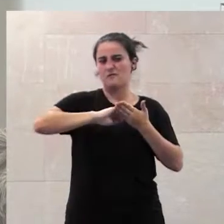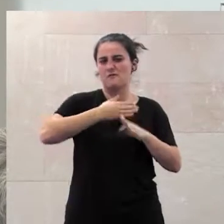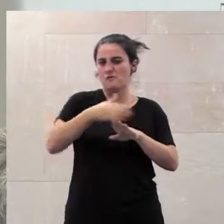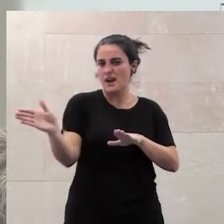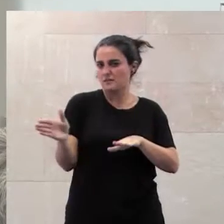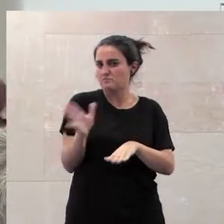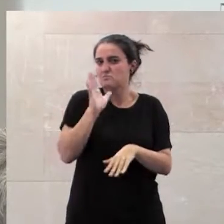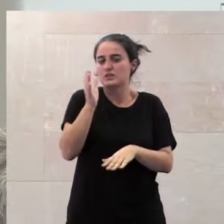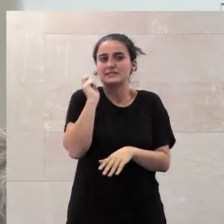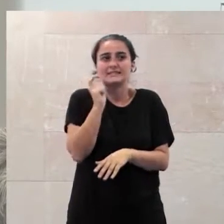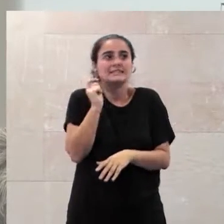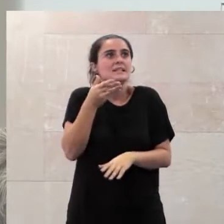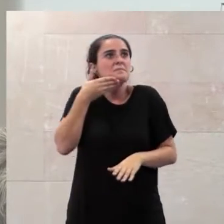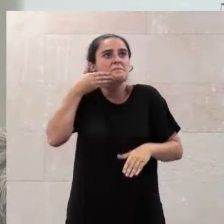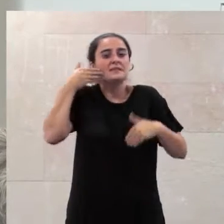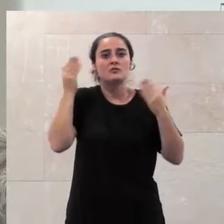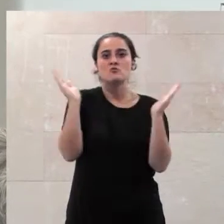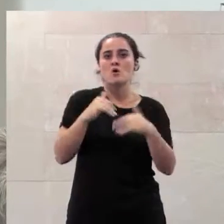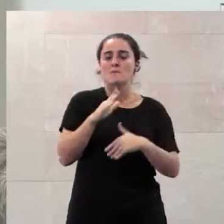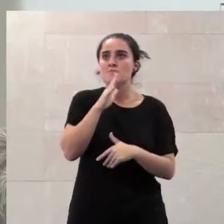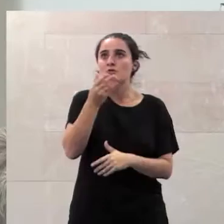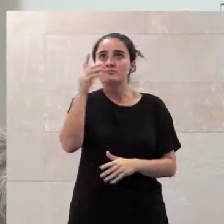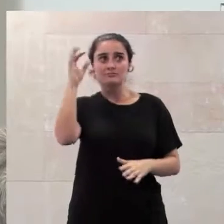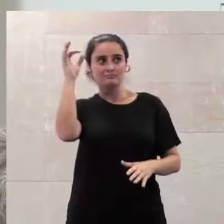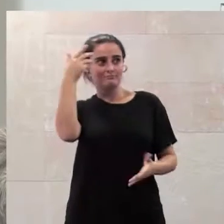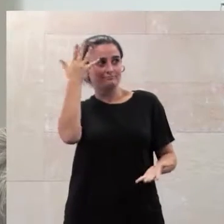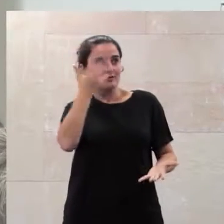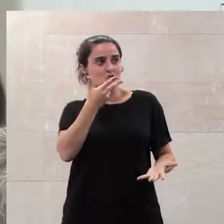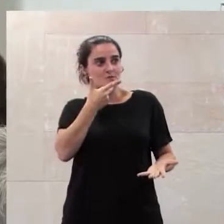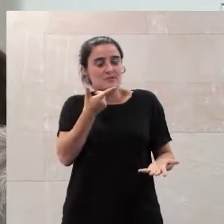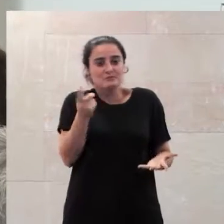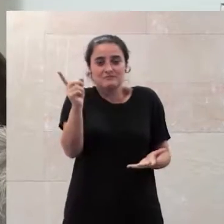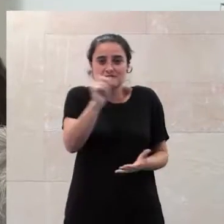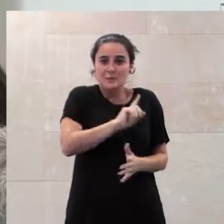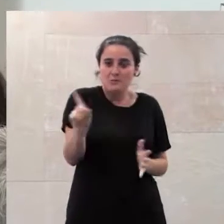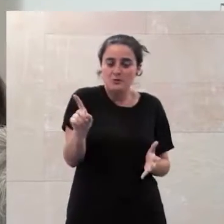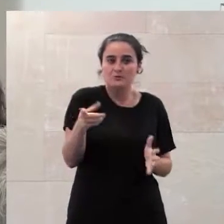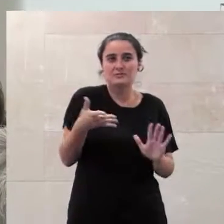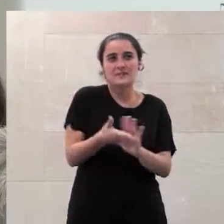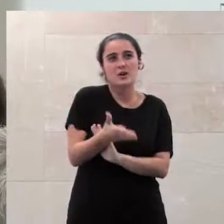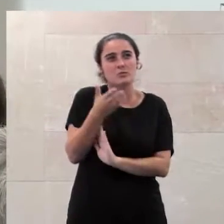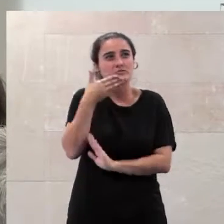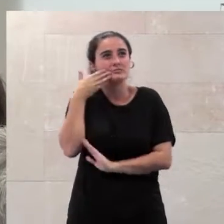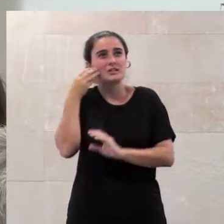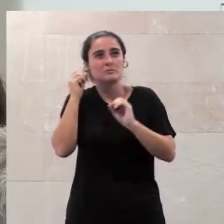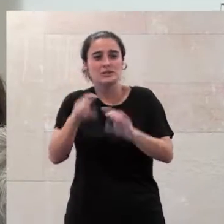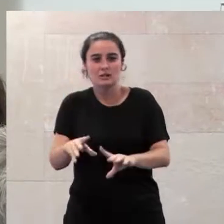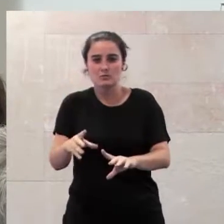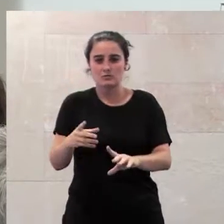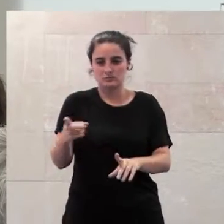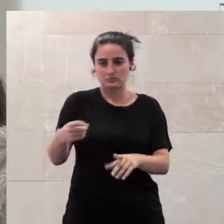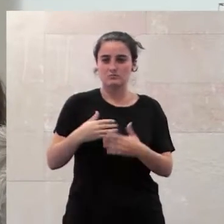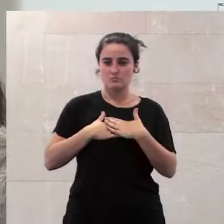un desprestigio por falta de conocimiento y que además yo creo que es un desprestigio intencionado.